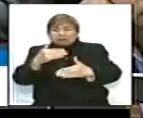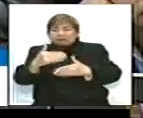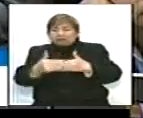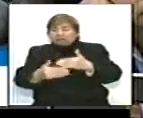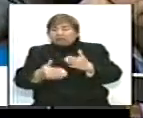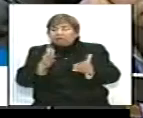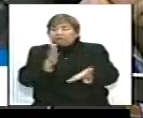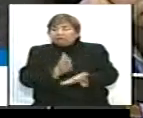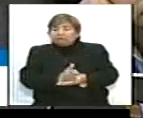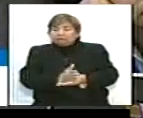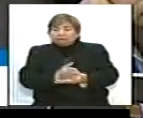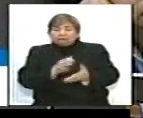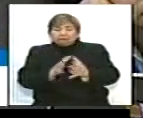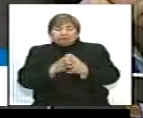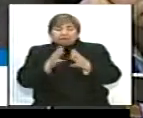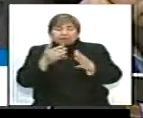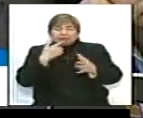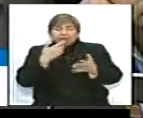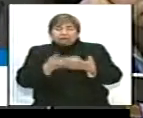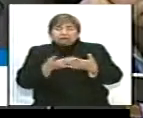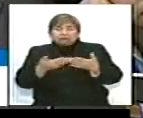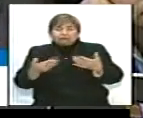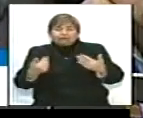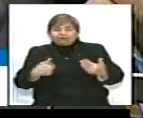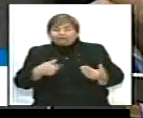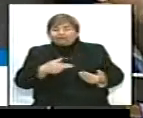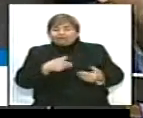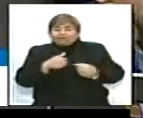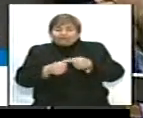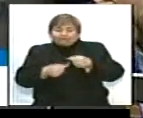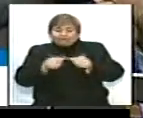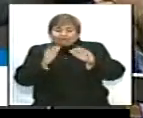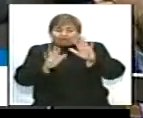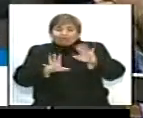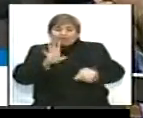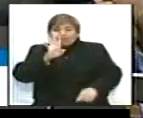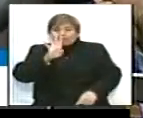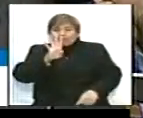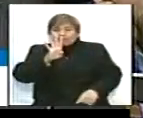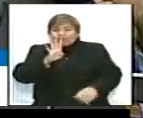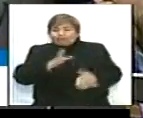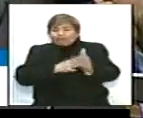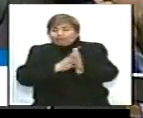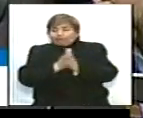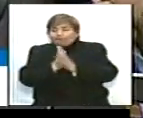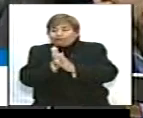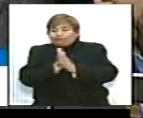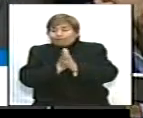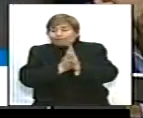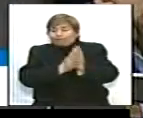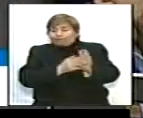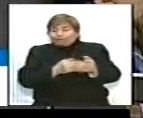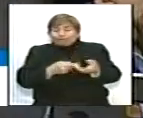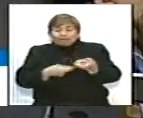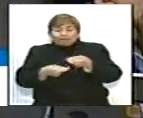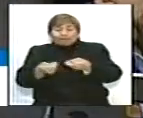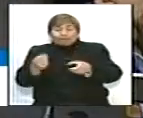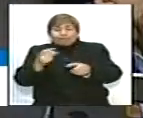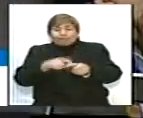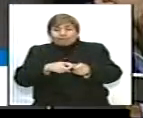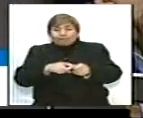paralizados. Tanto así que somos el país número 14 a nivel de atracción para los